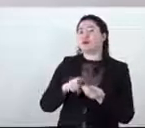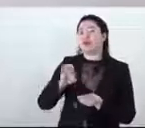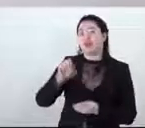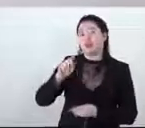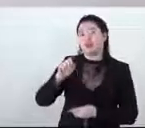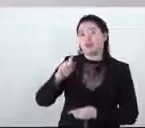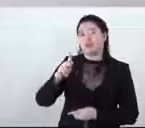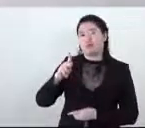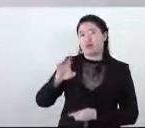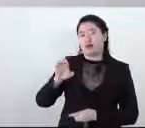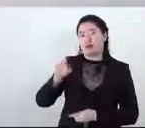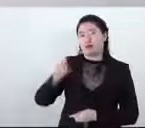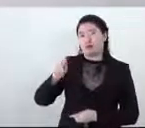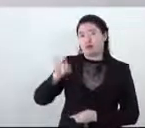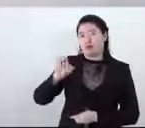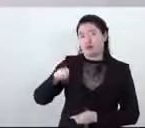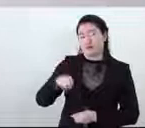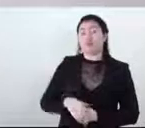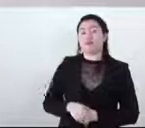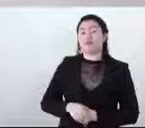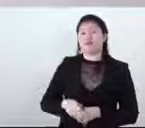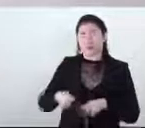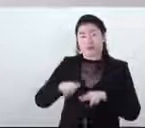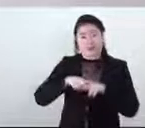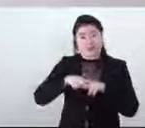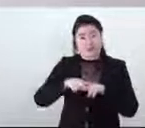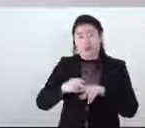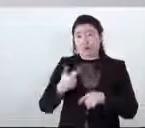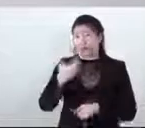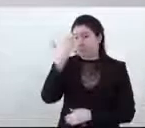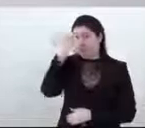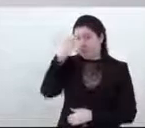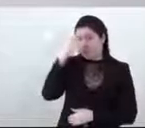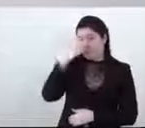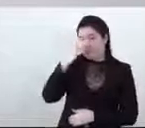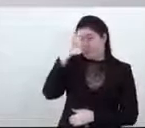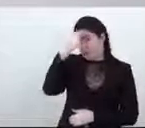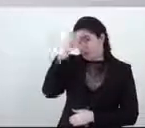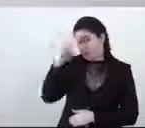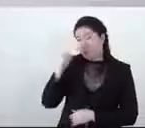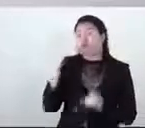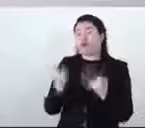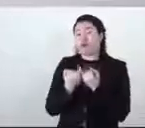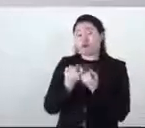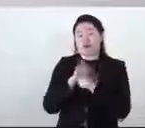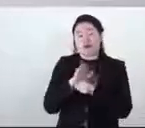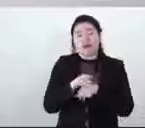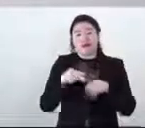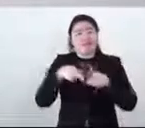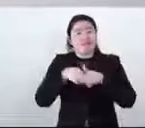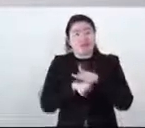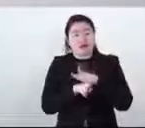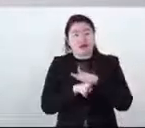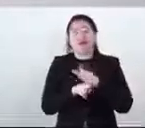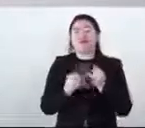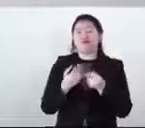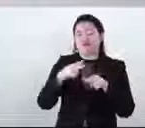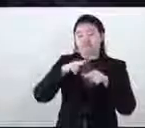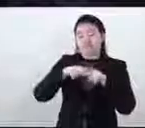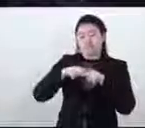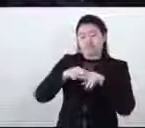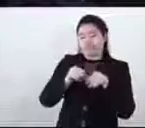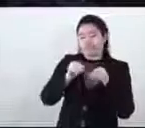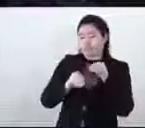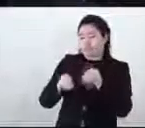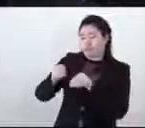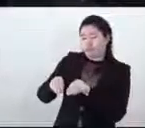docente en temas ferroviarios, especialista en operación de líneas de metro, marcha tipo, implantación de vías y